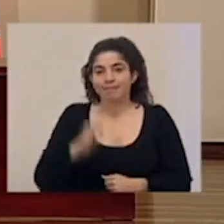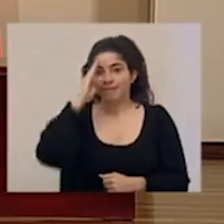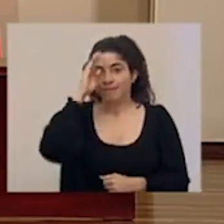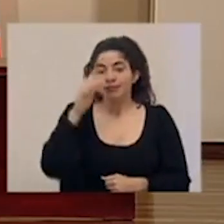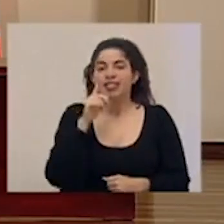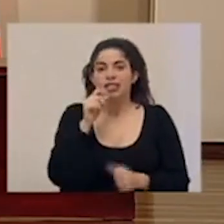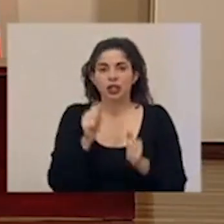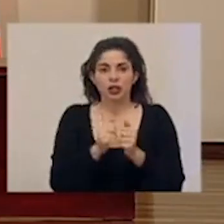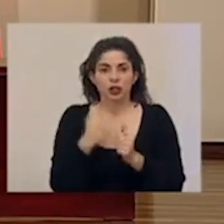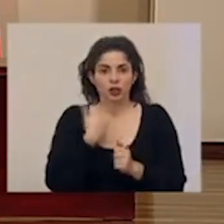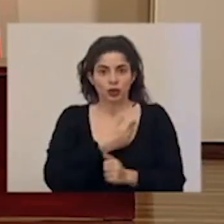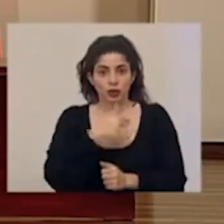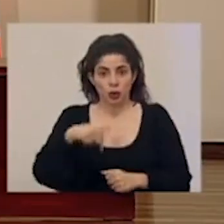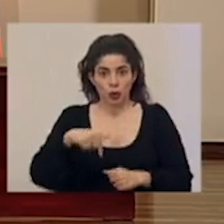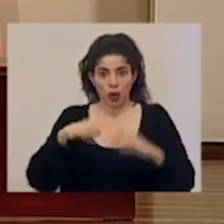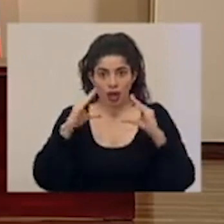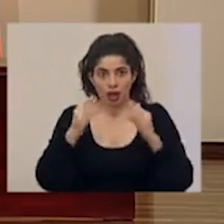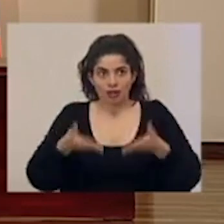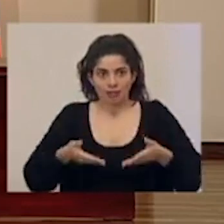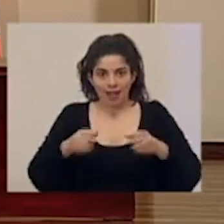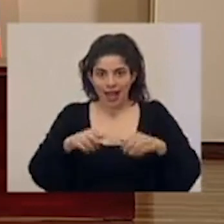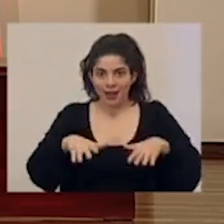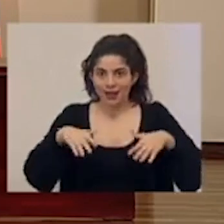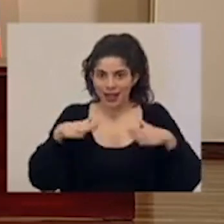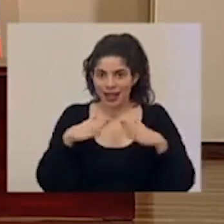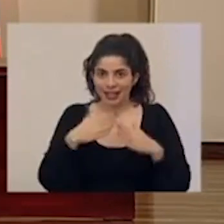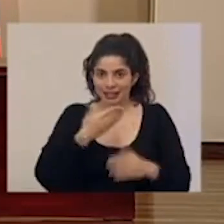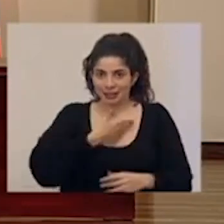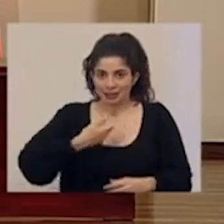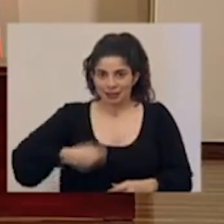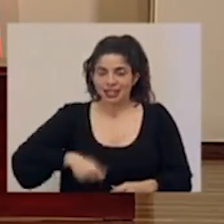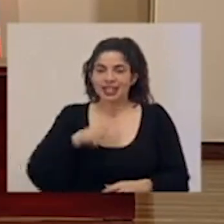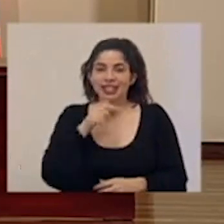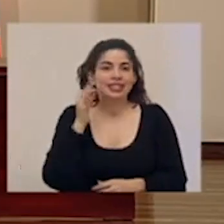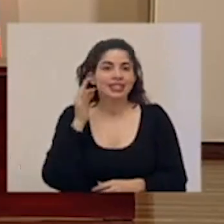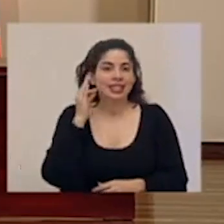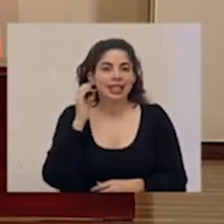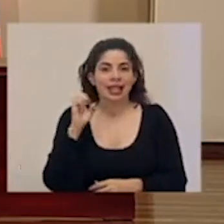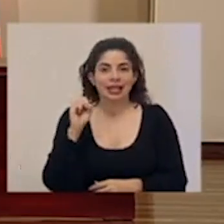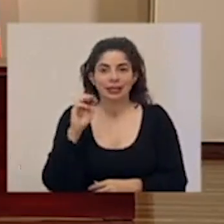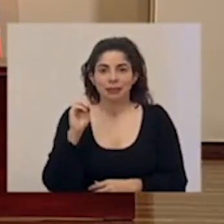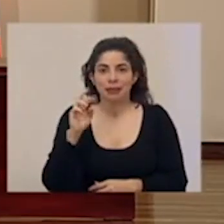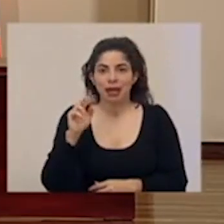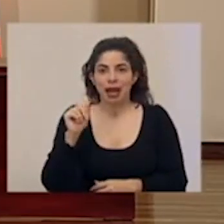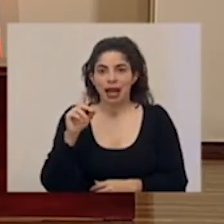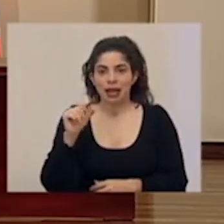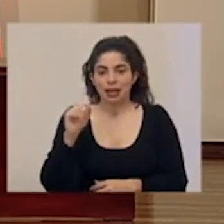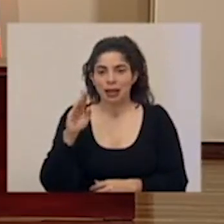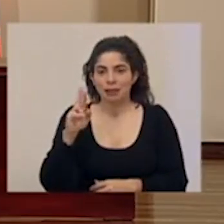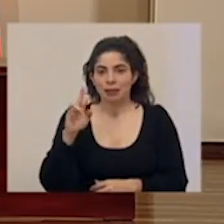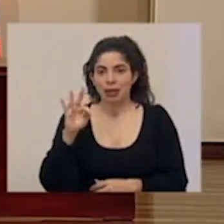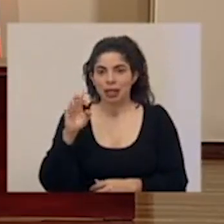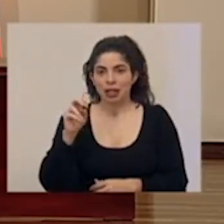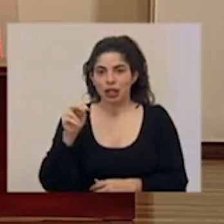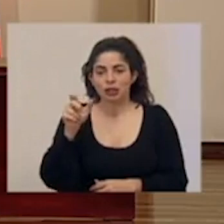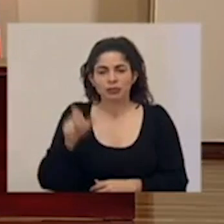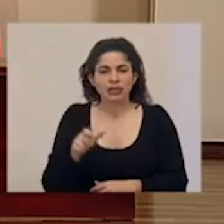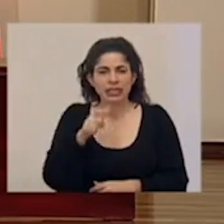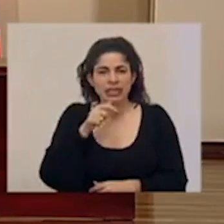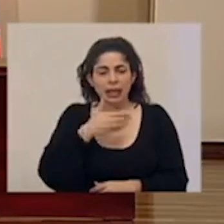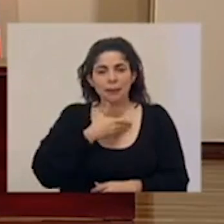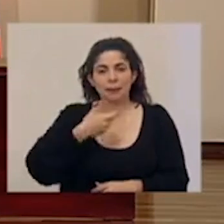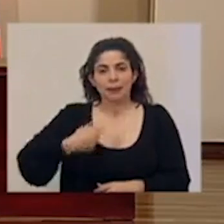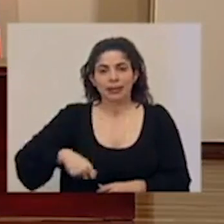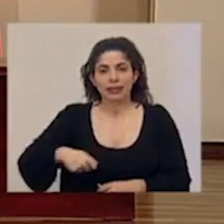a quienes nos acompaña esta tarde en el Auditorio de Casa Presidencial la señora Esmeralda Britton, Presidenta de la Junta de